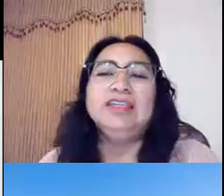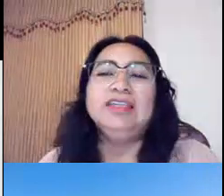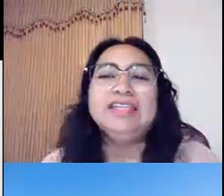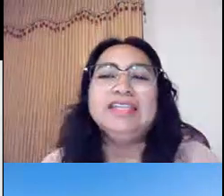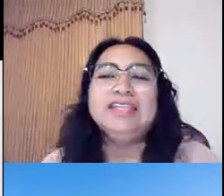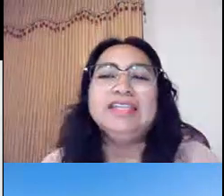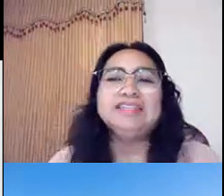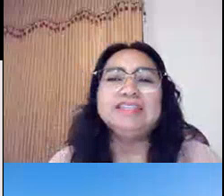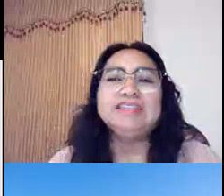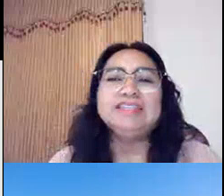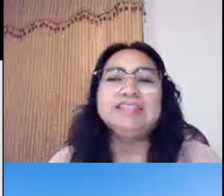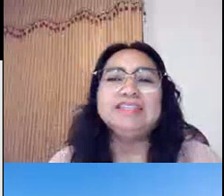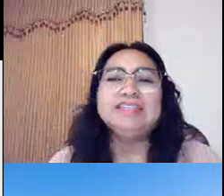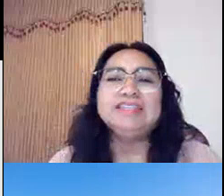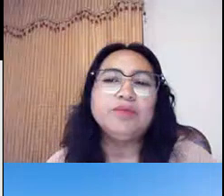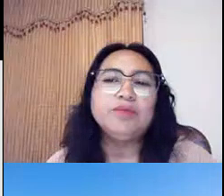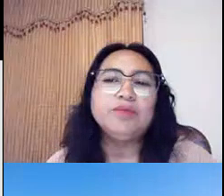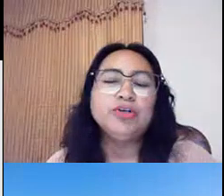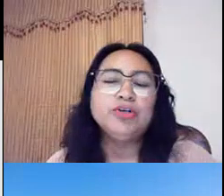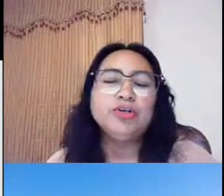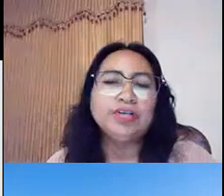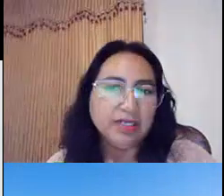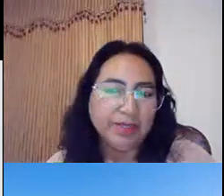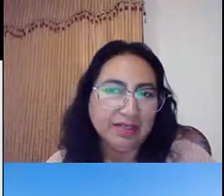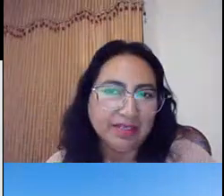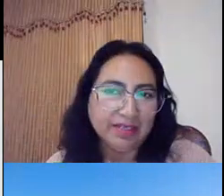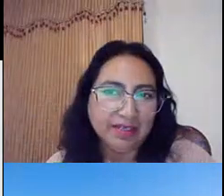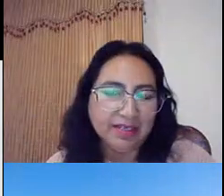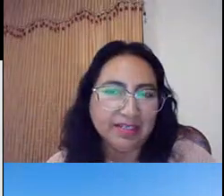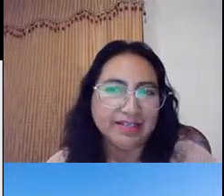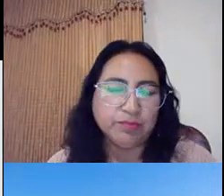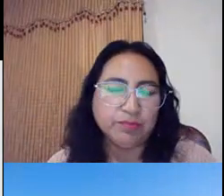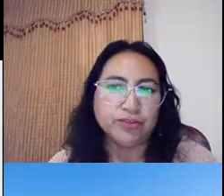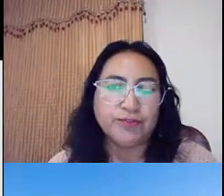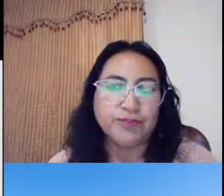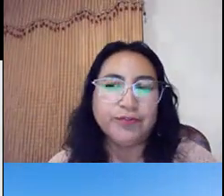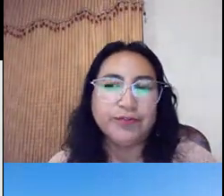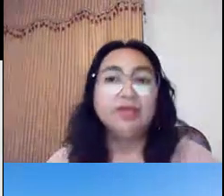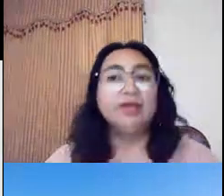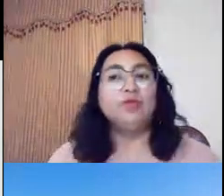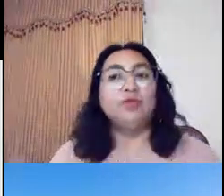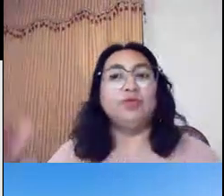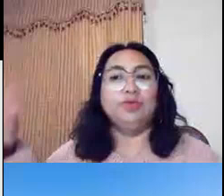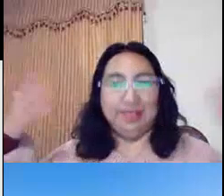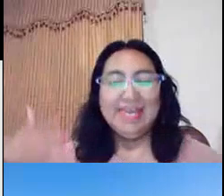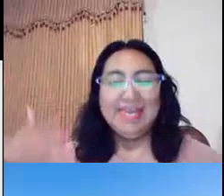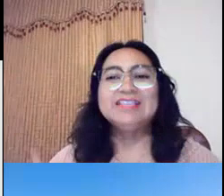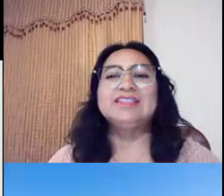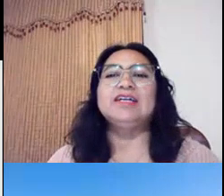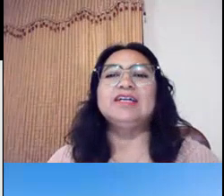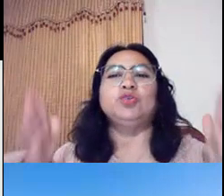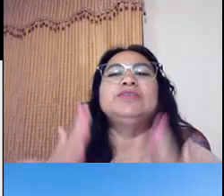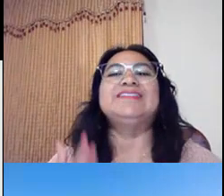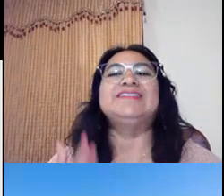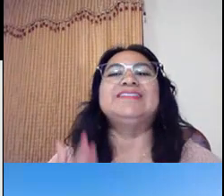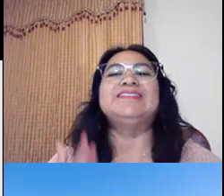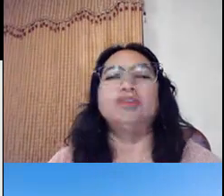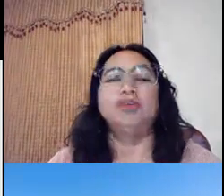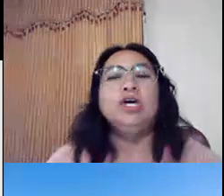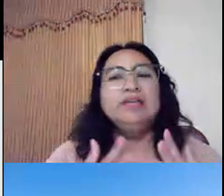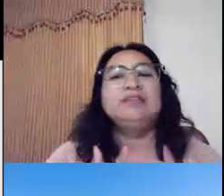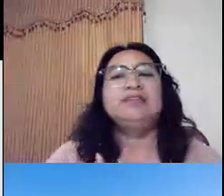escuche, dice, si parte del reposo. ¿Qué dije que era del reposo? Cero. Exacto, cuando